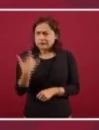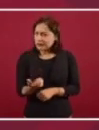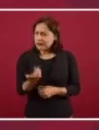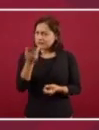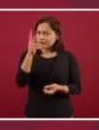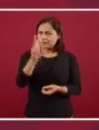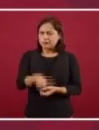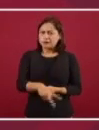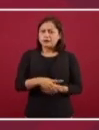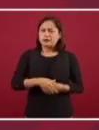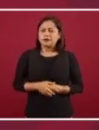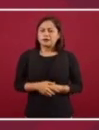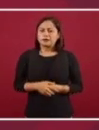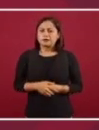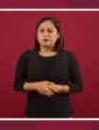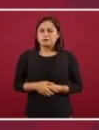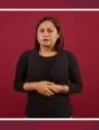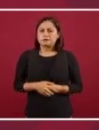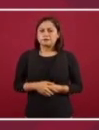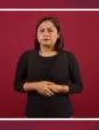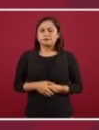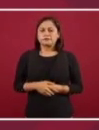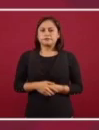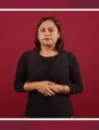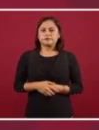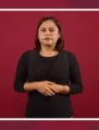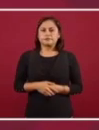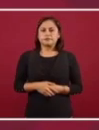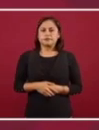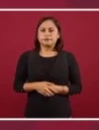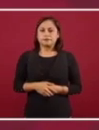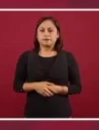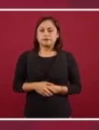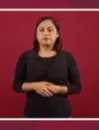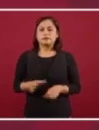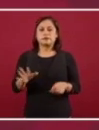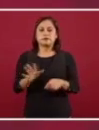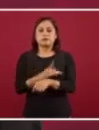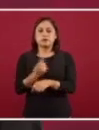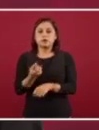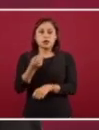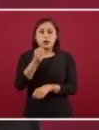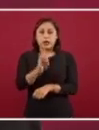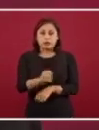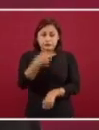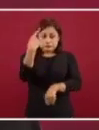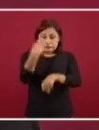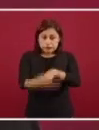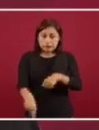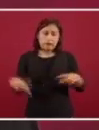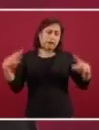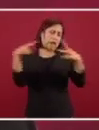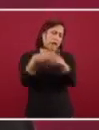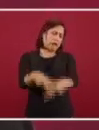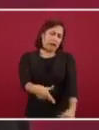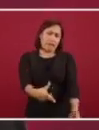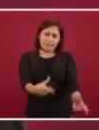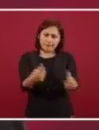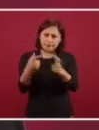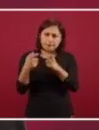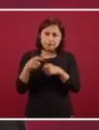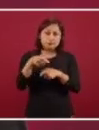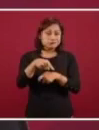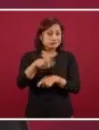algo que se padezca cotidianamente en Coahuila. De todas maneras, se